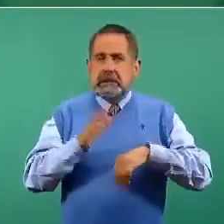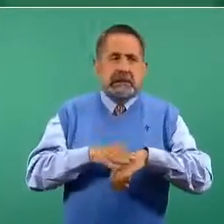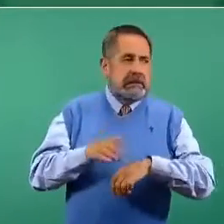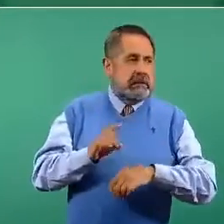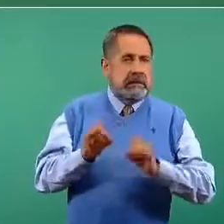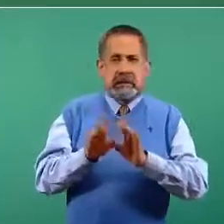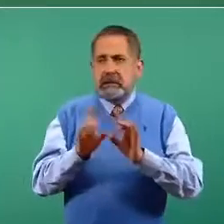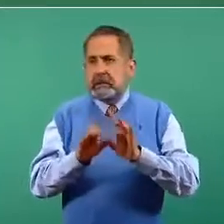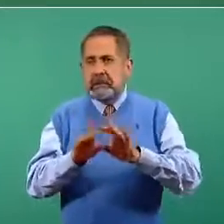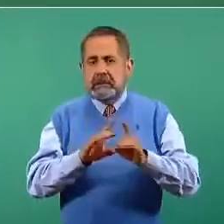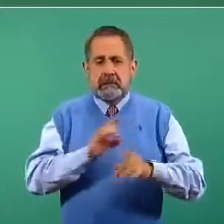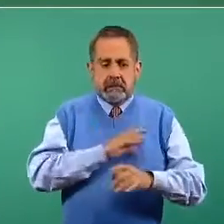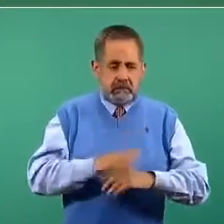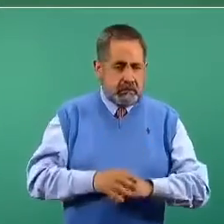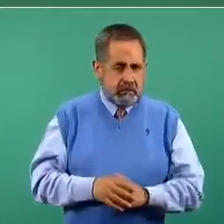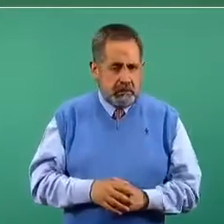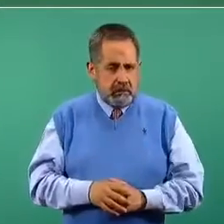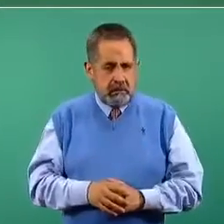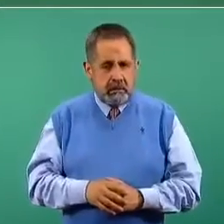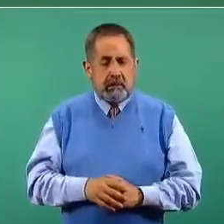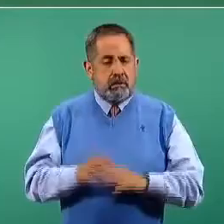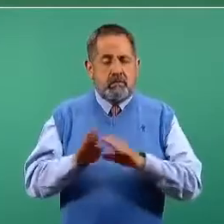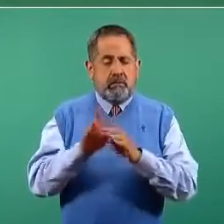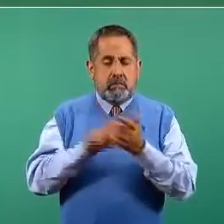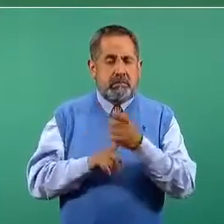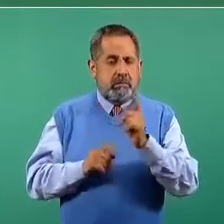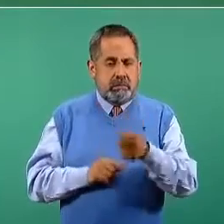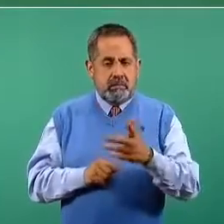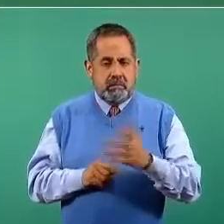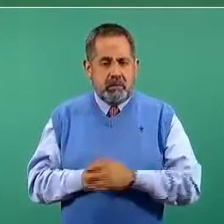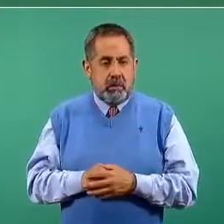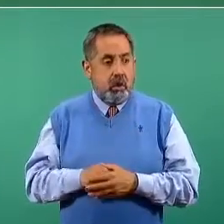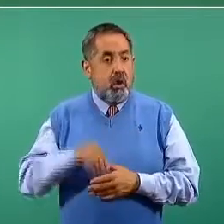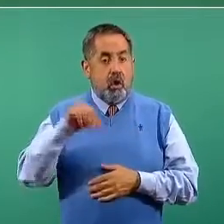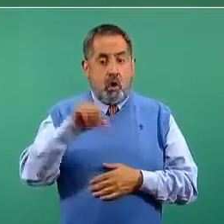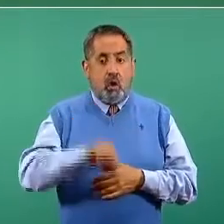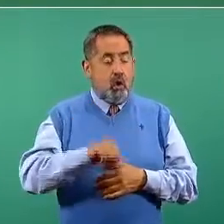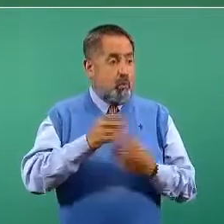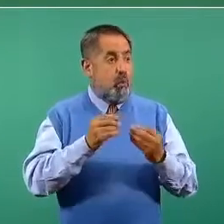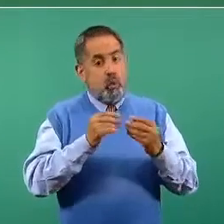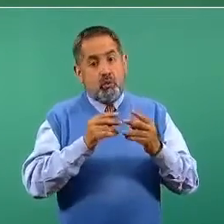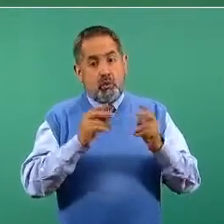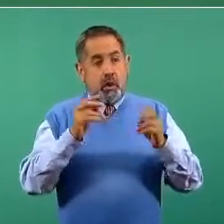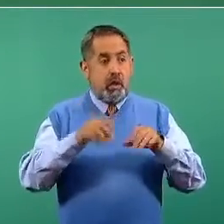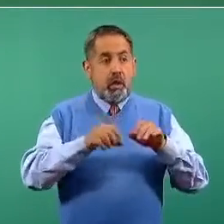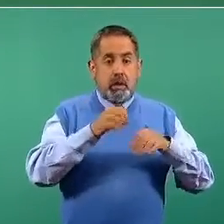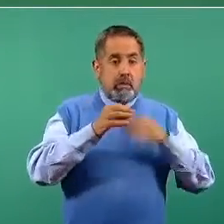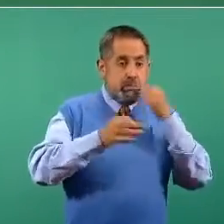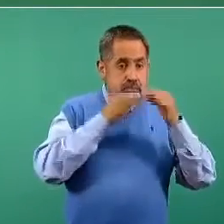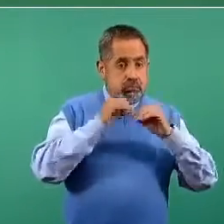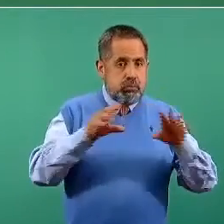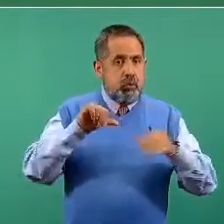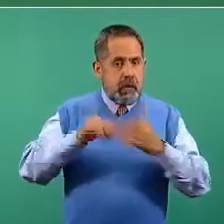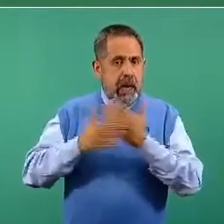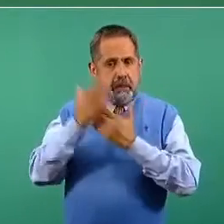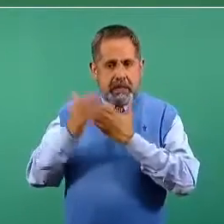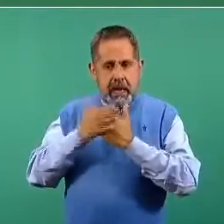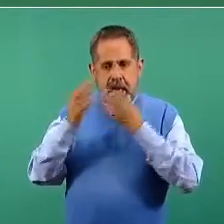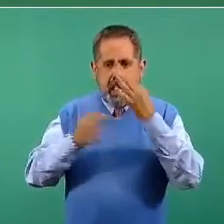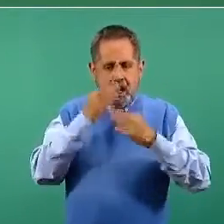alarmas. No me refiero al fenómeno que, por cierto, hoy fue extensamente tratado en la conferencia